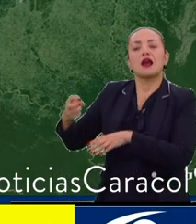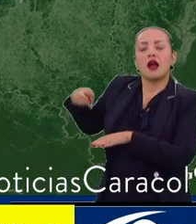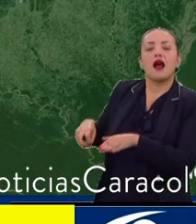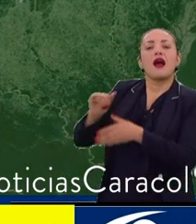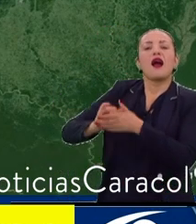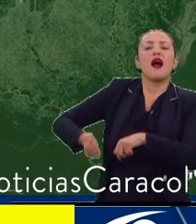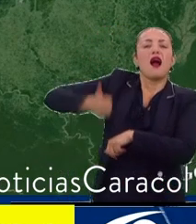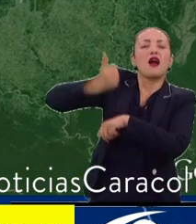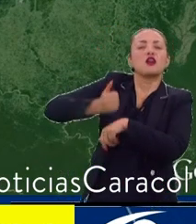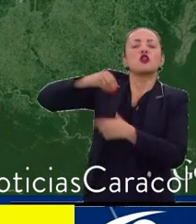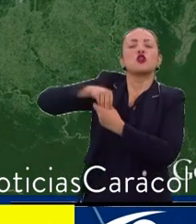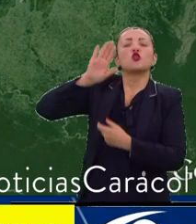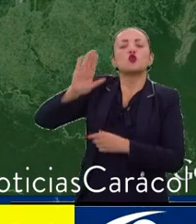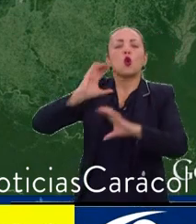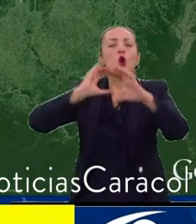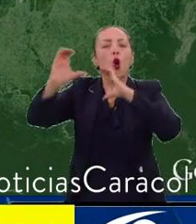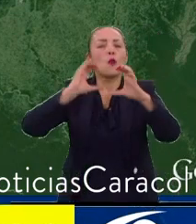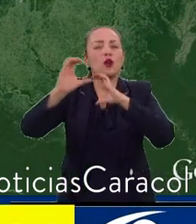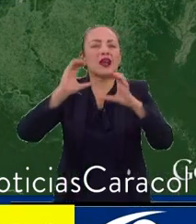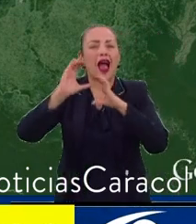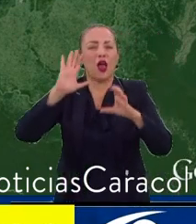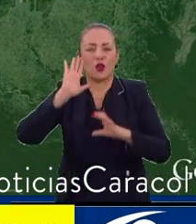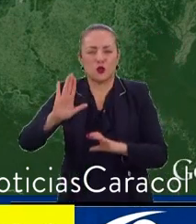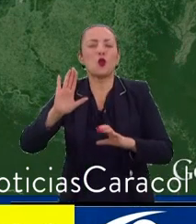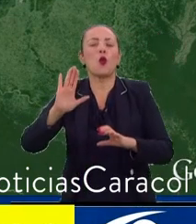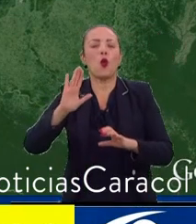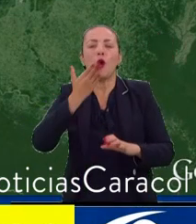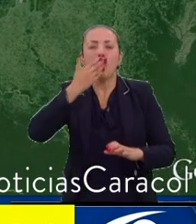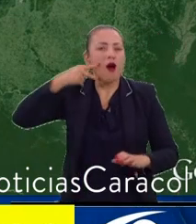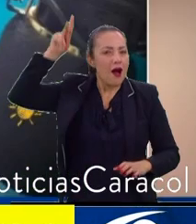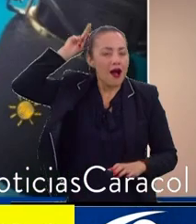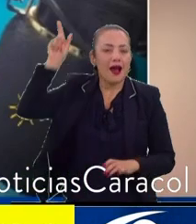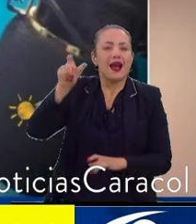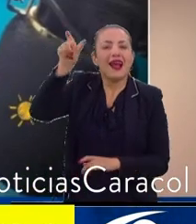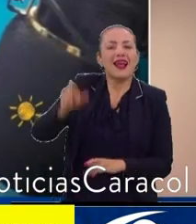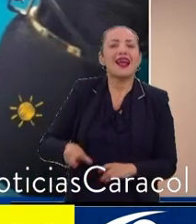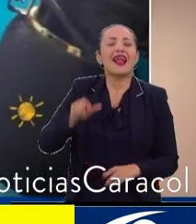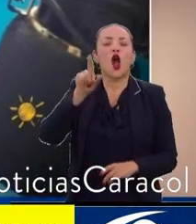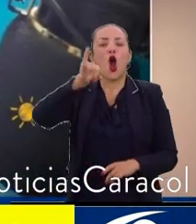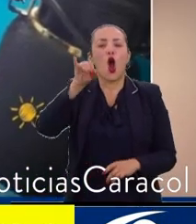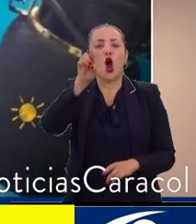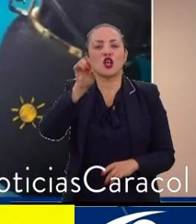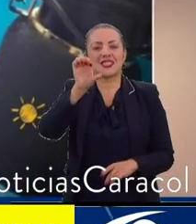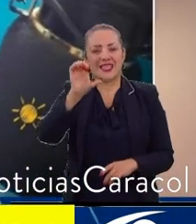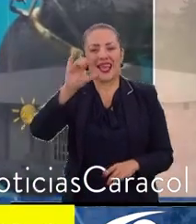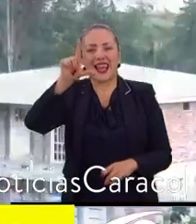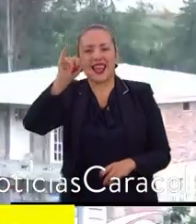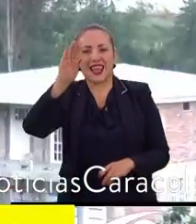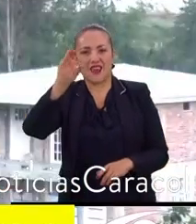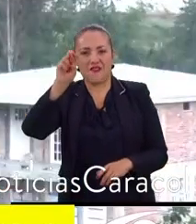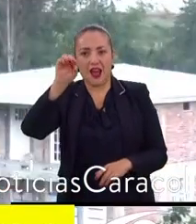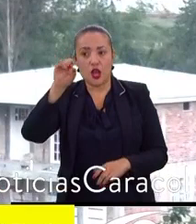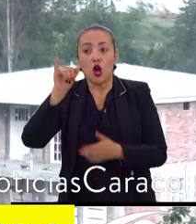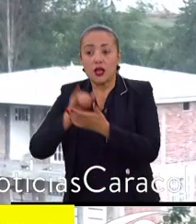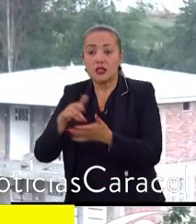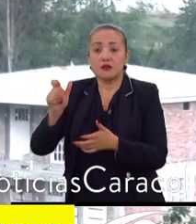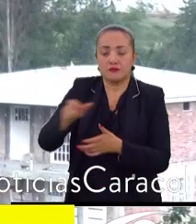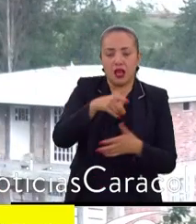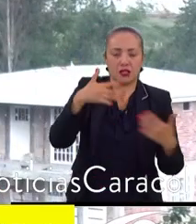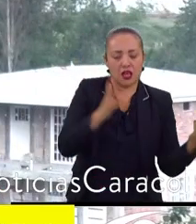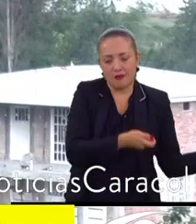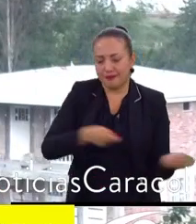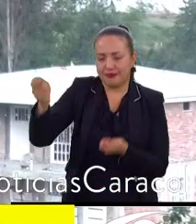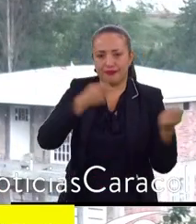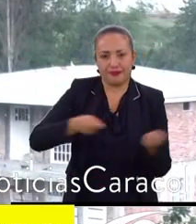y comunicador indígena de nuestra voz estéreo joseli barón quintana los cuerpos fueron rescatados por la comunidad y trasladados hasta el